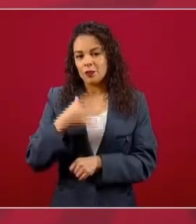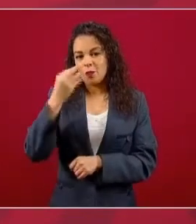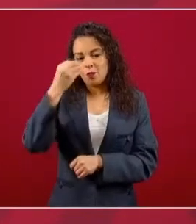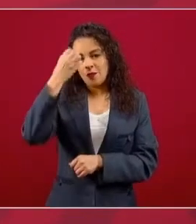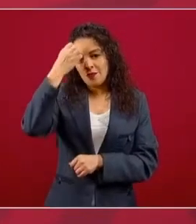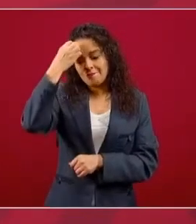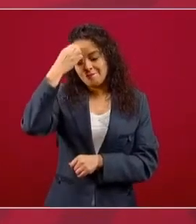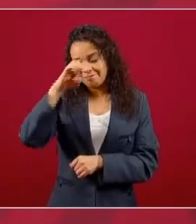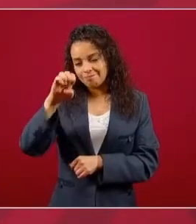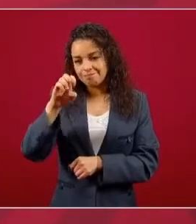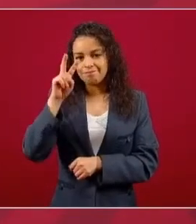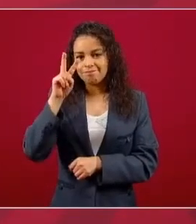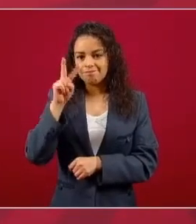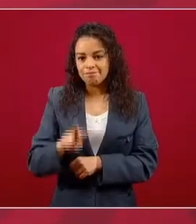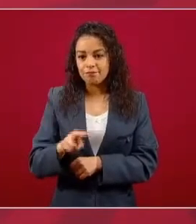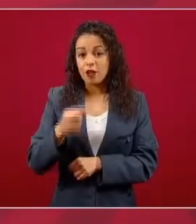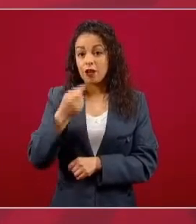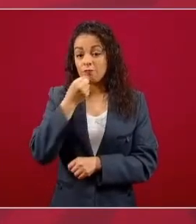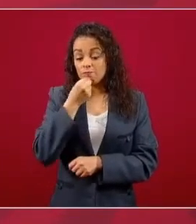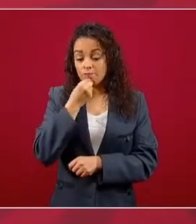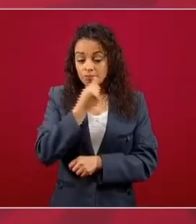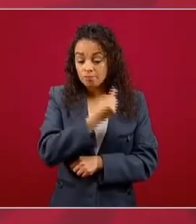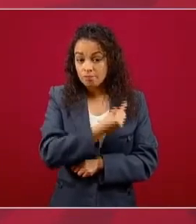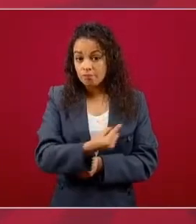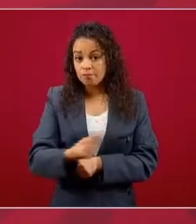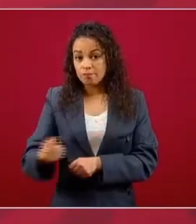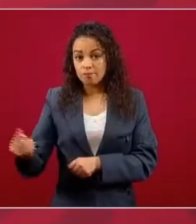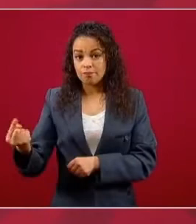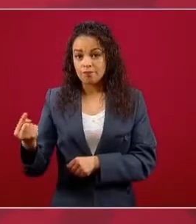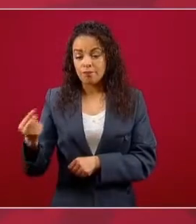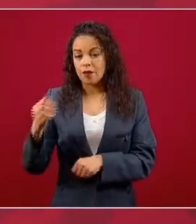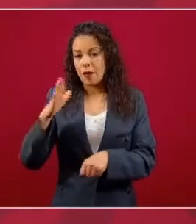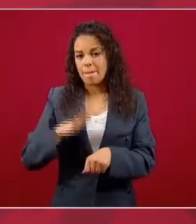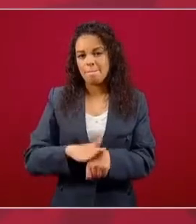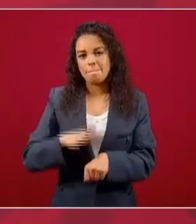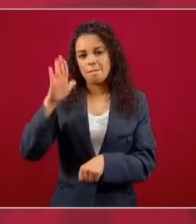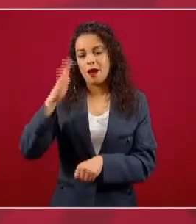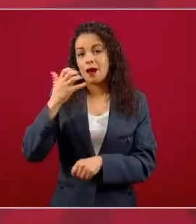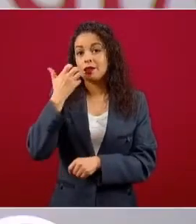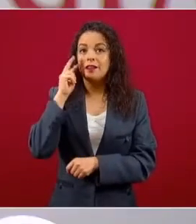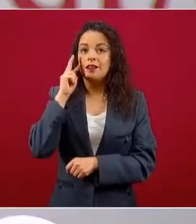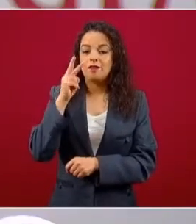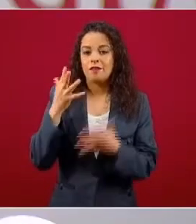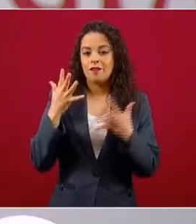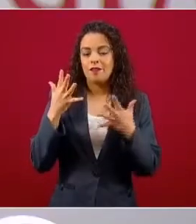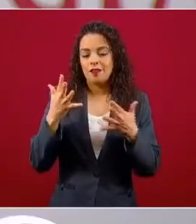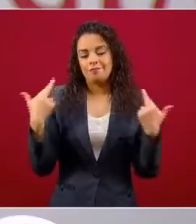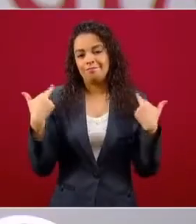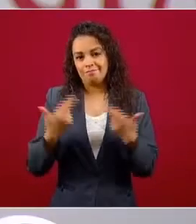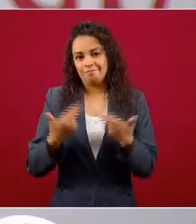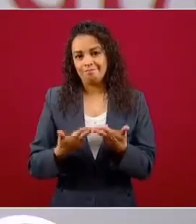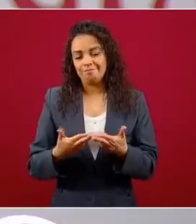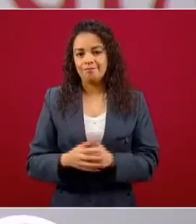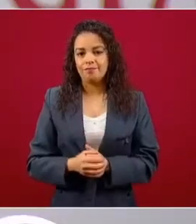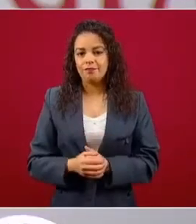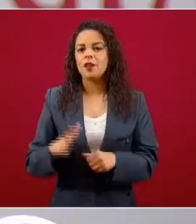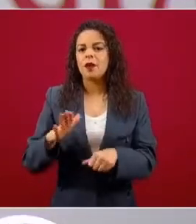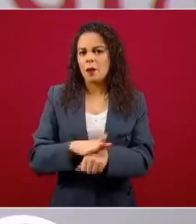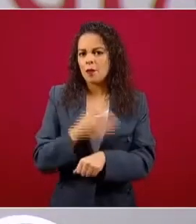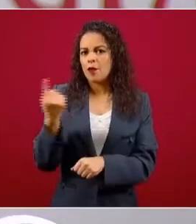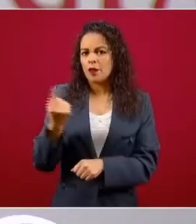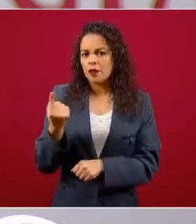sobre todo sus niñas y niños los extrañan mucho se les extraña porque se